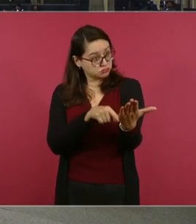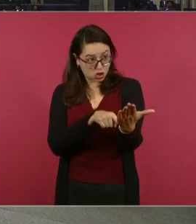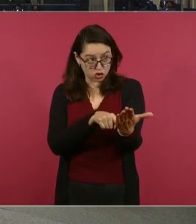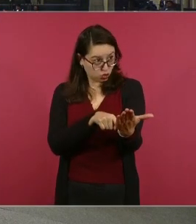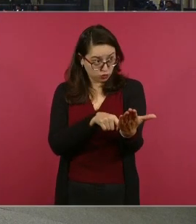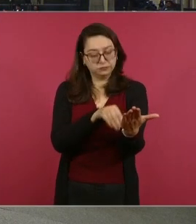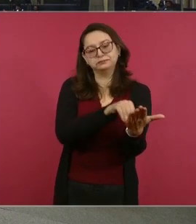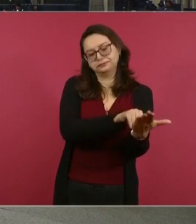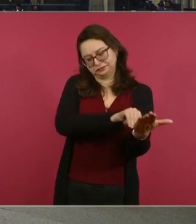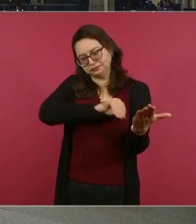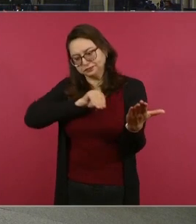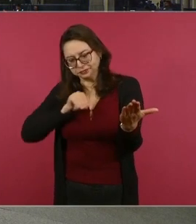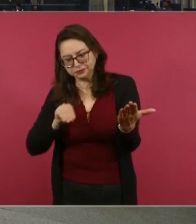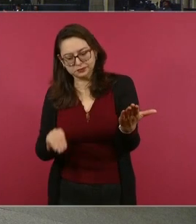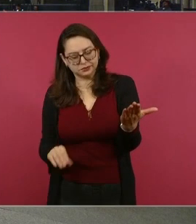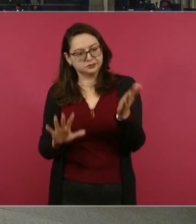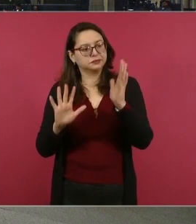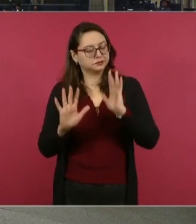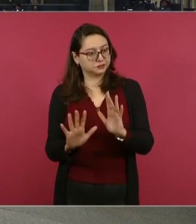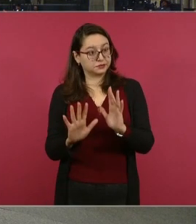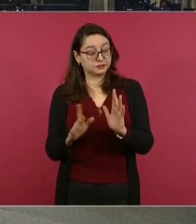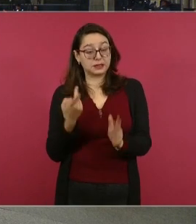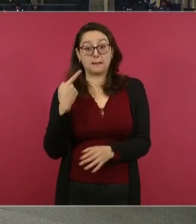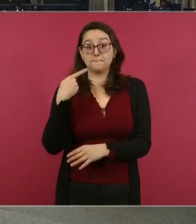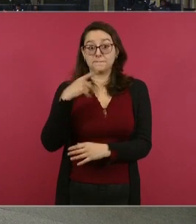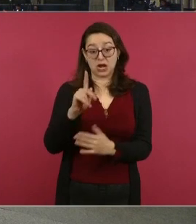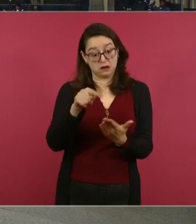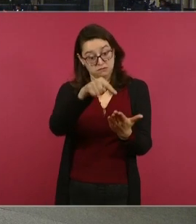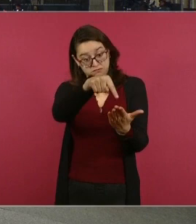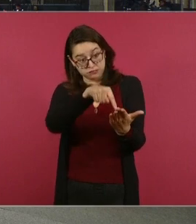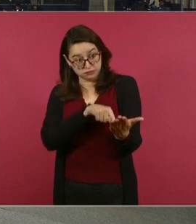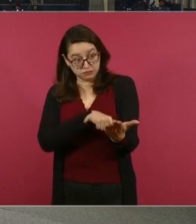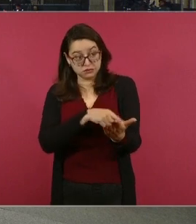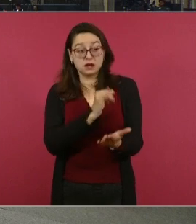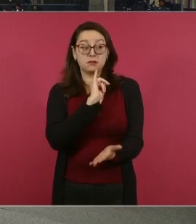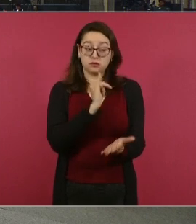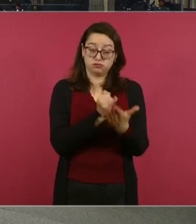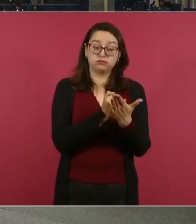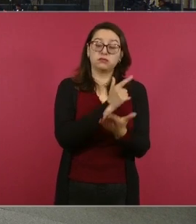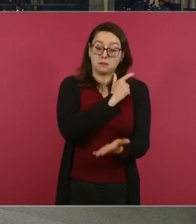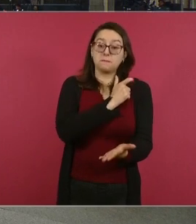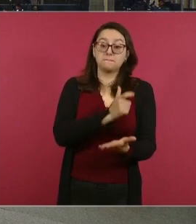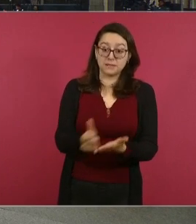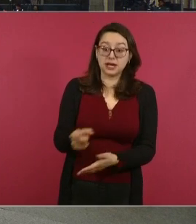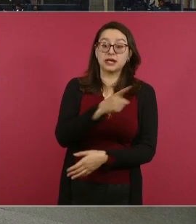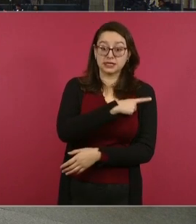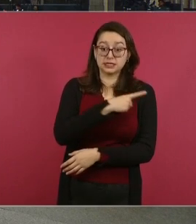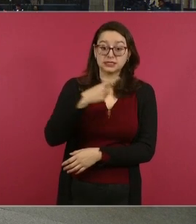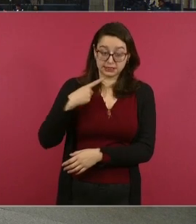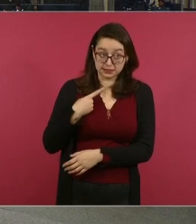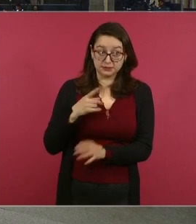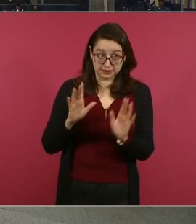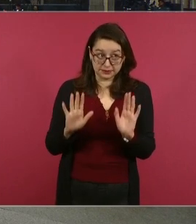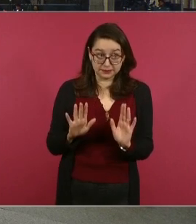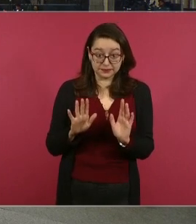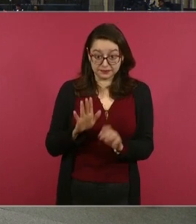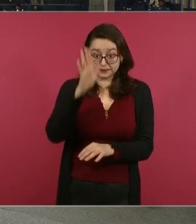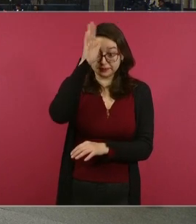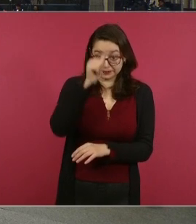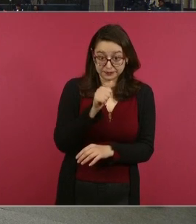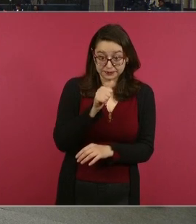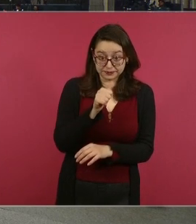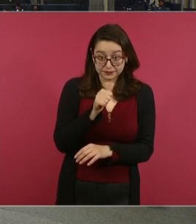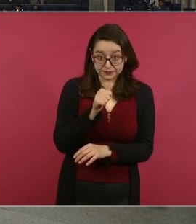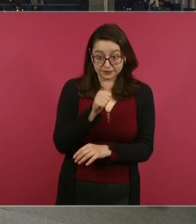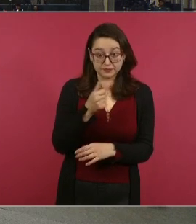esta falta de pago en los impuestos, pues que se asuma que nosotros no